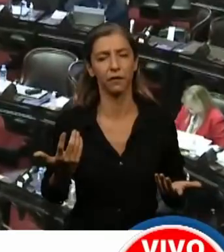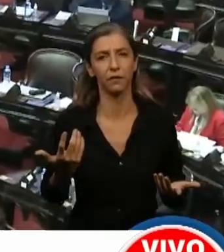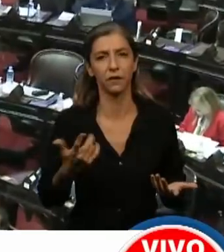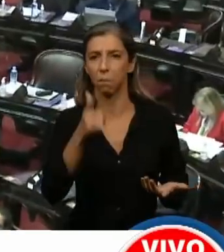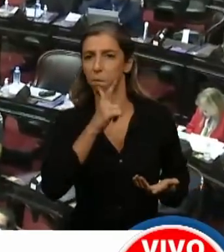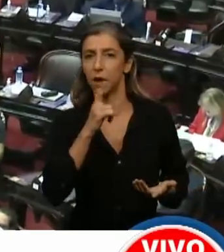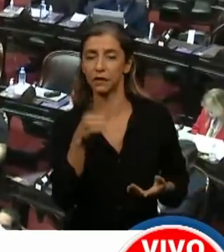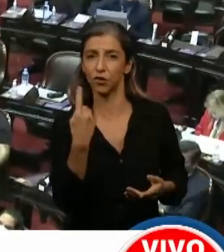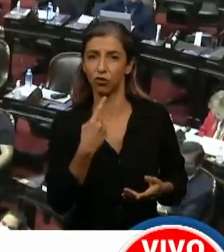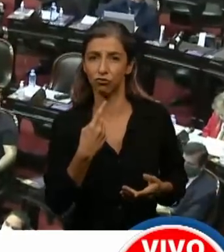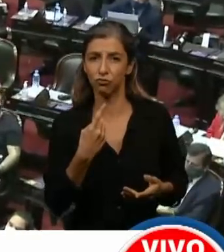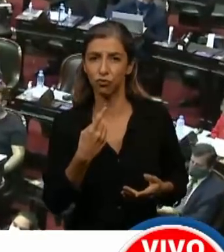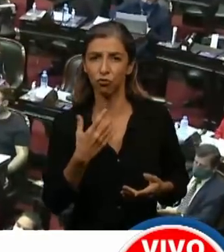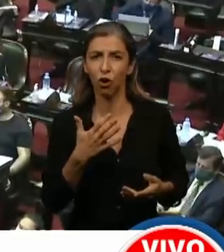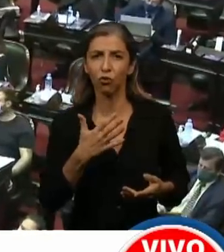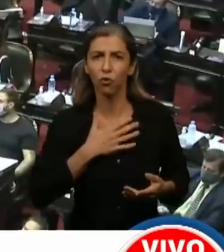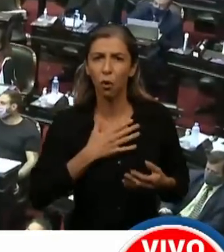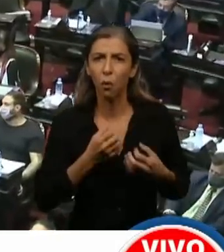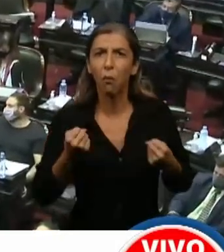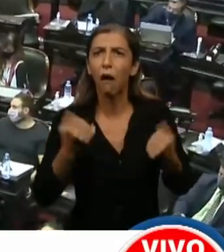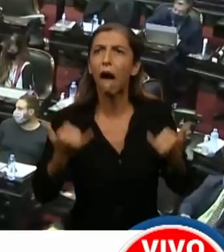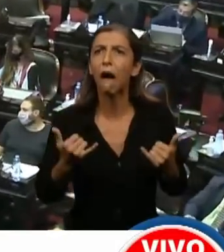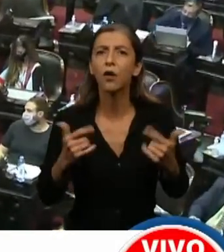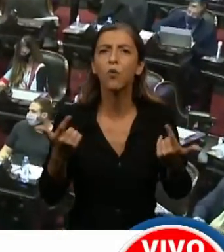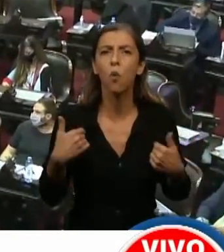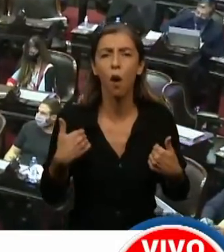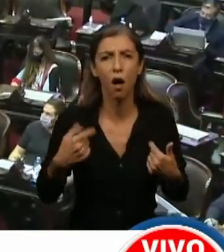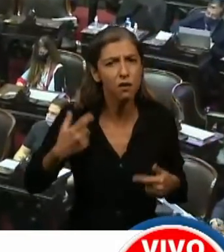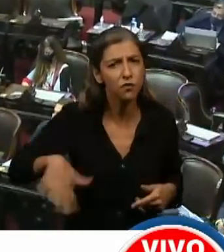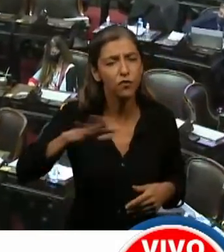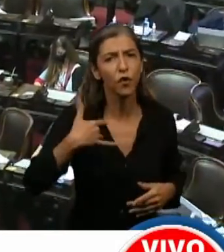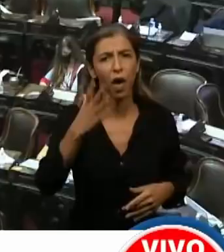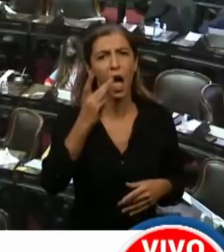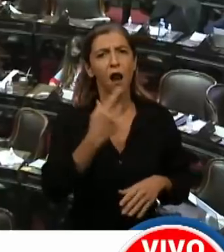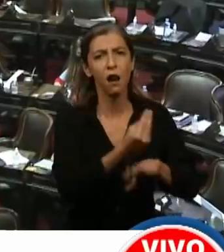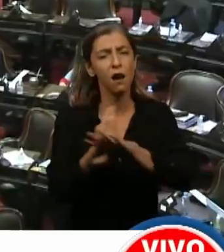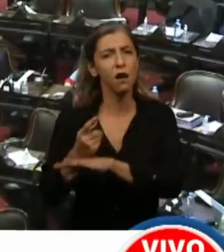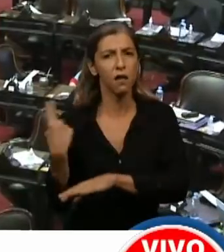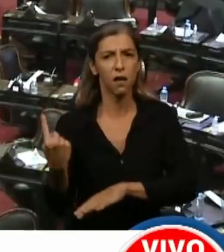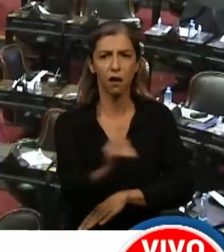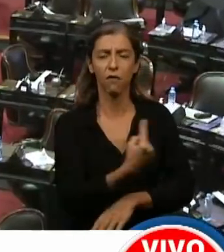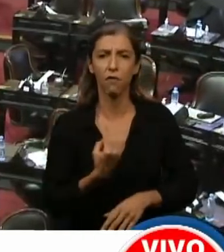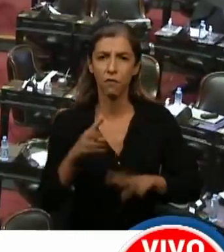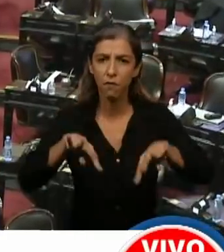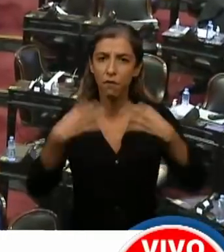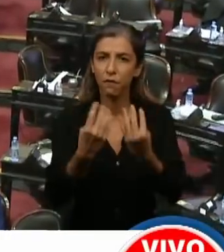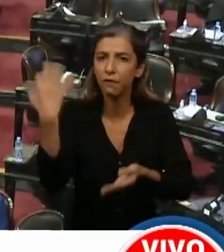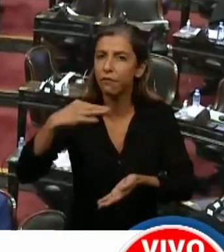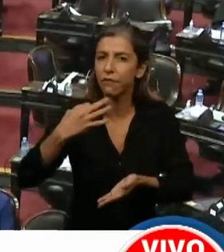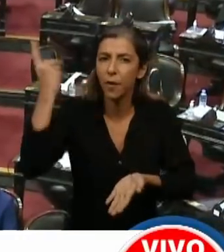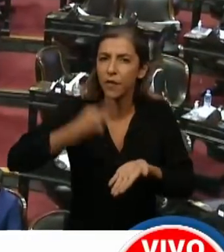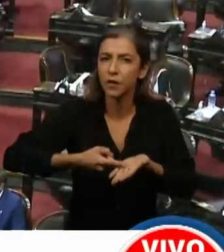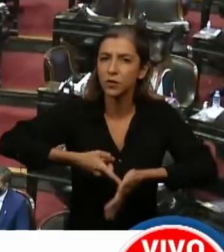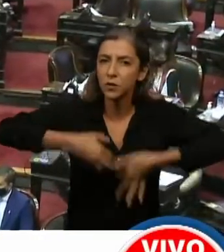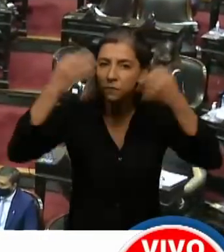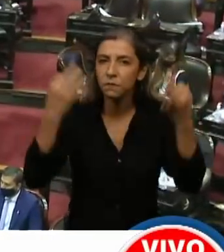como legisladores elegidos por el pueblo a que esta Cámara actúe como corresponde frente